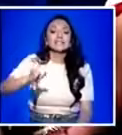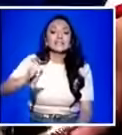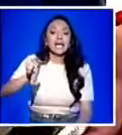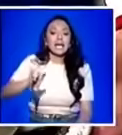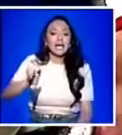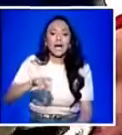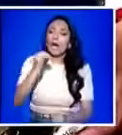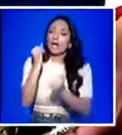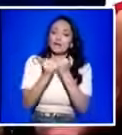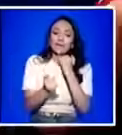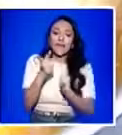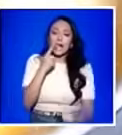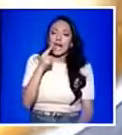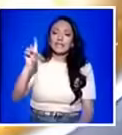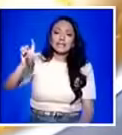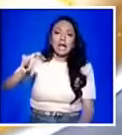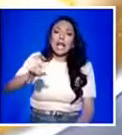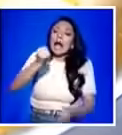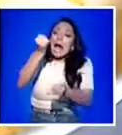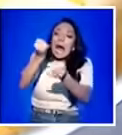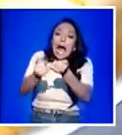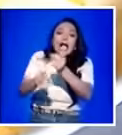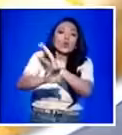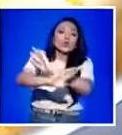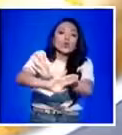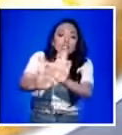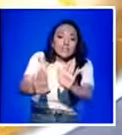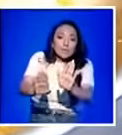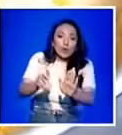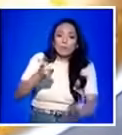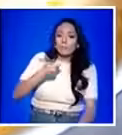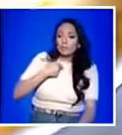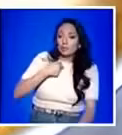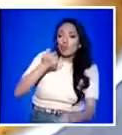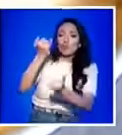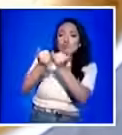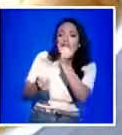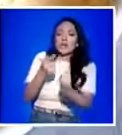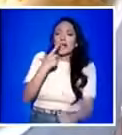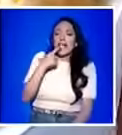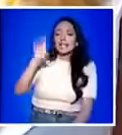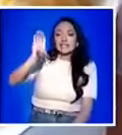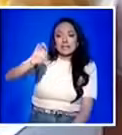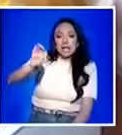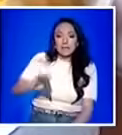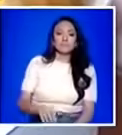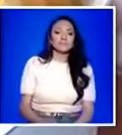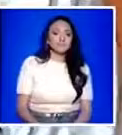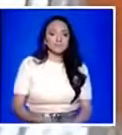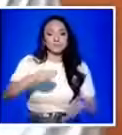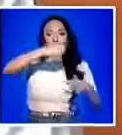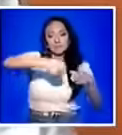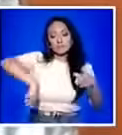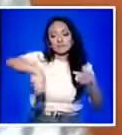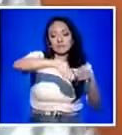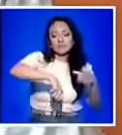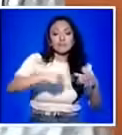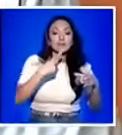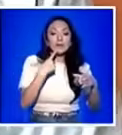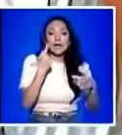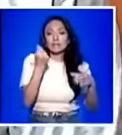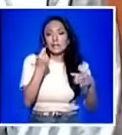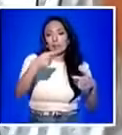sal, al gusto, yo prefiero que se pongan salsita a que esté un poco salada. Bien los granos, que salga el saborcito rico